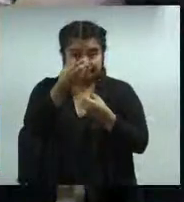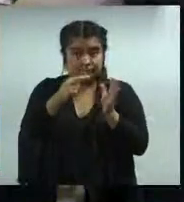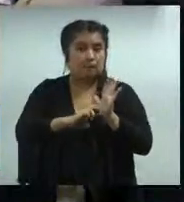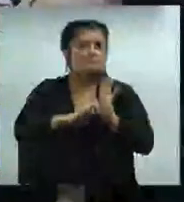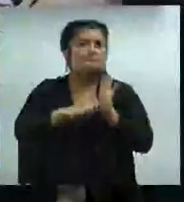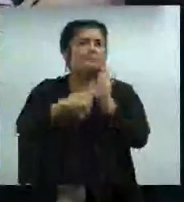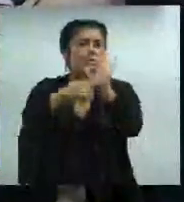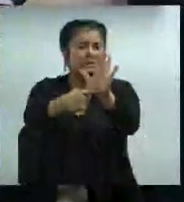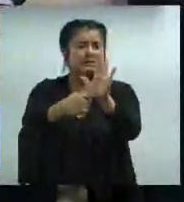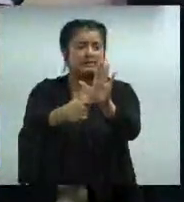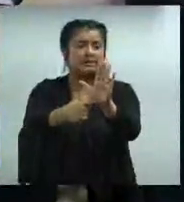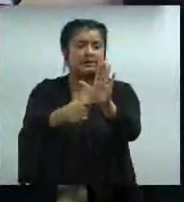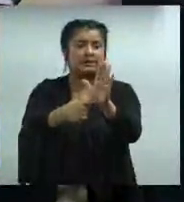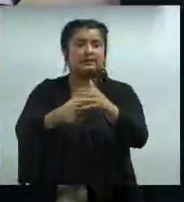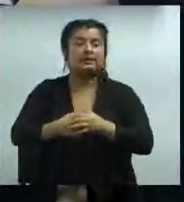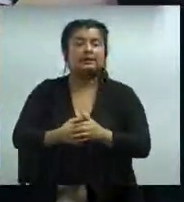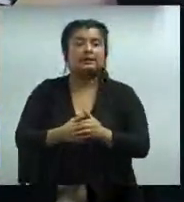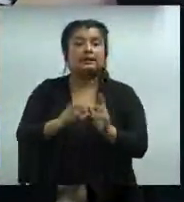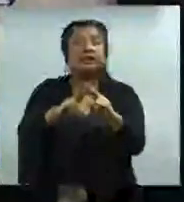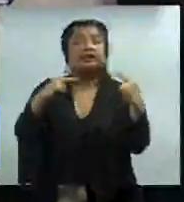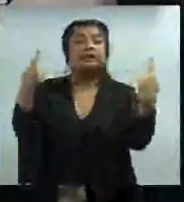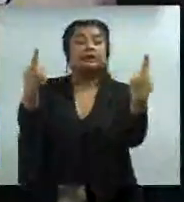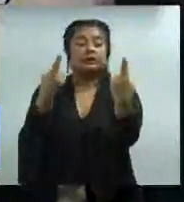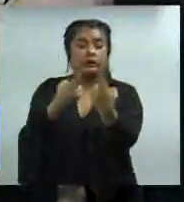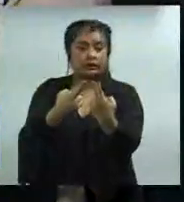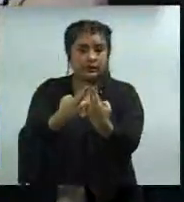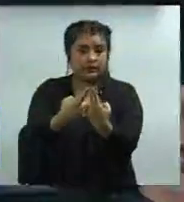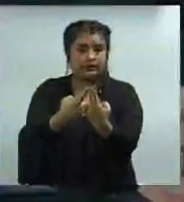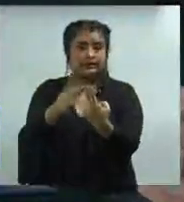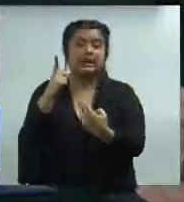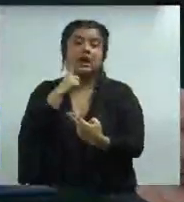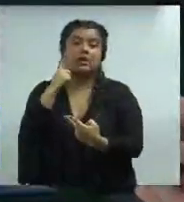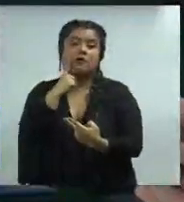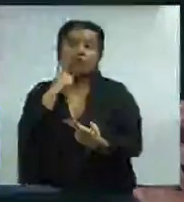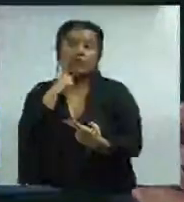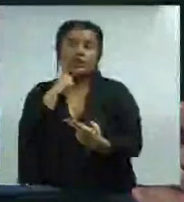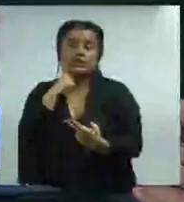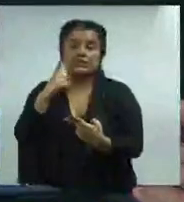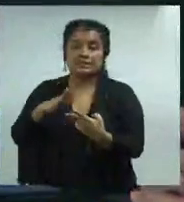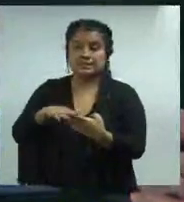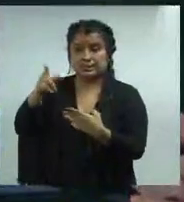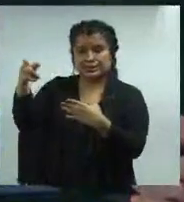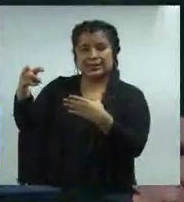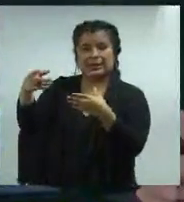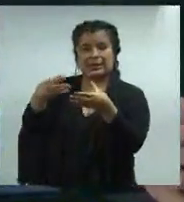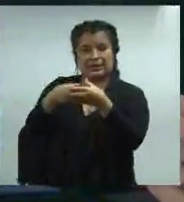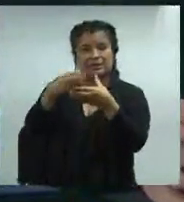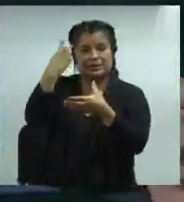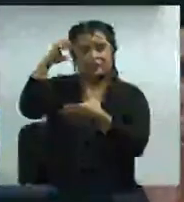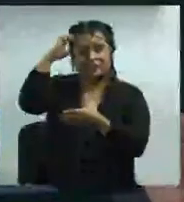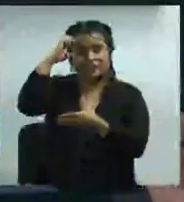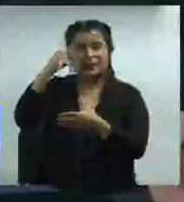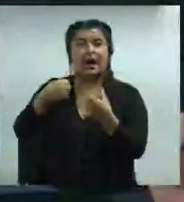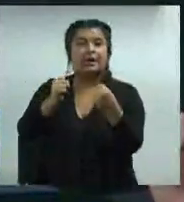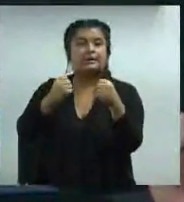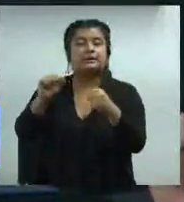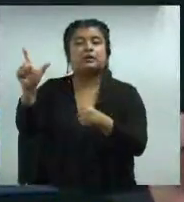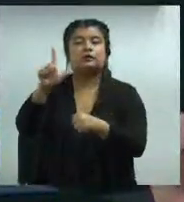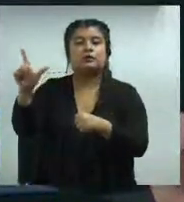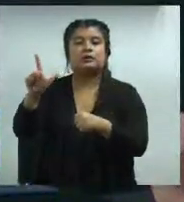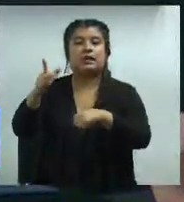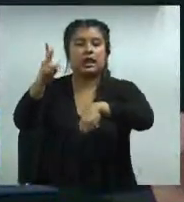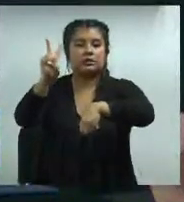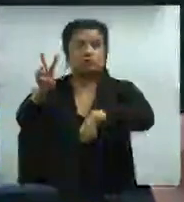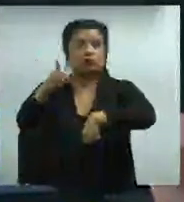propuesta: que las sesiones de la instancia de jefes de bloque se realice los lunes a las